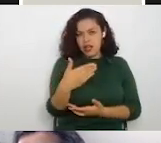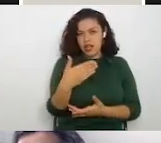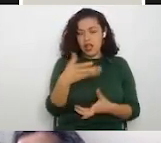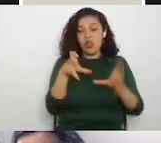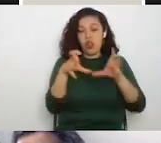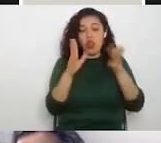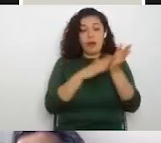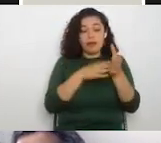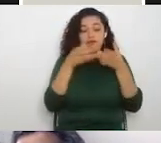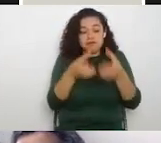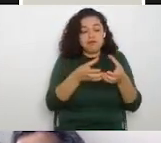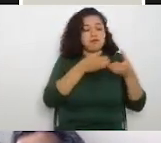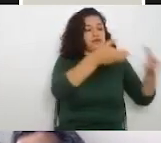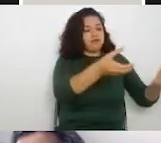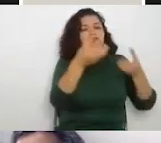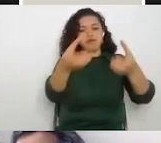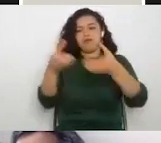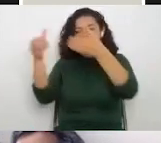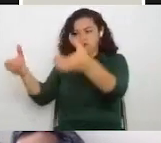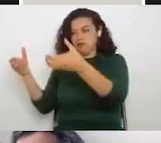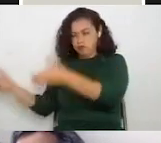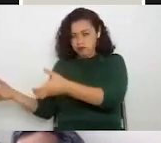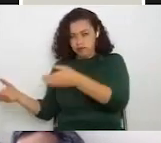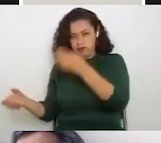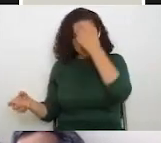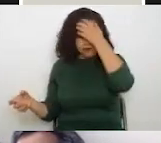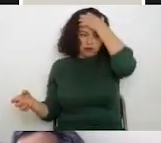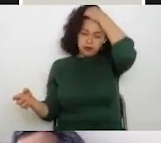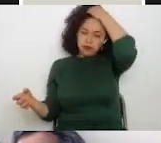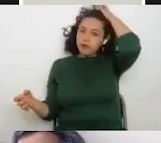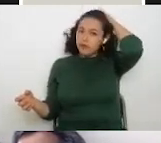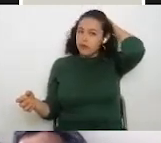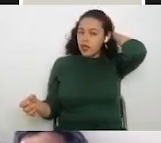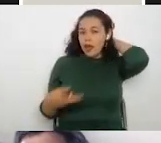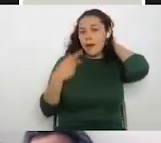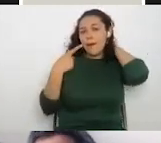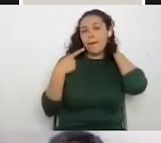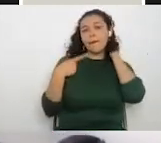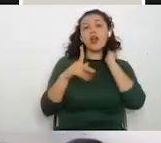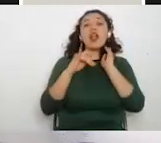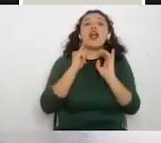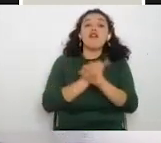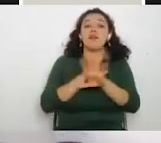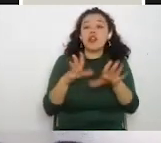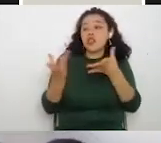el documento. Pero considerando la confidencialidad de la información, por ejemplo, hay información